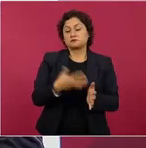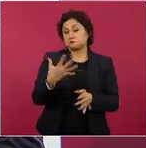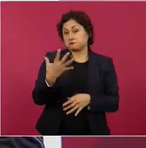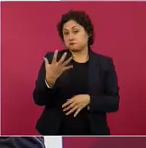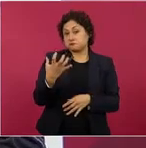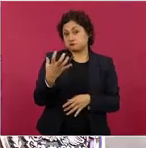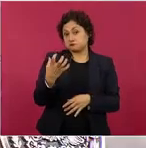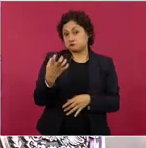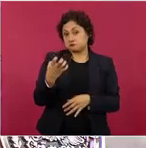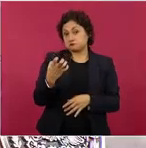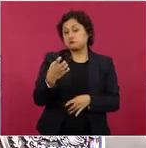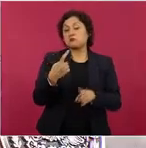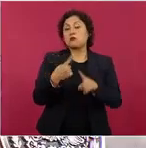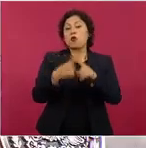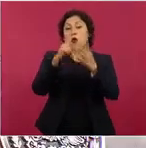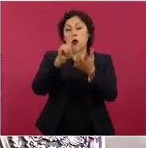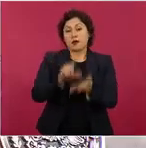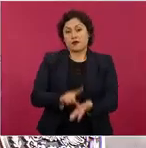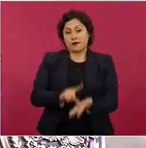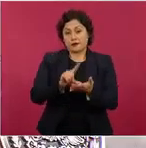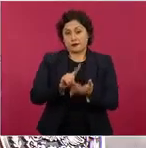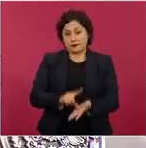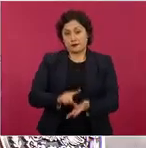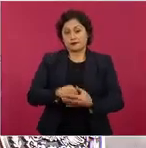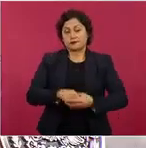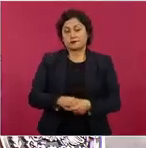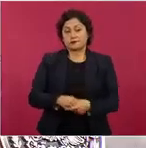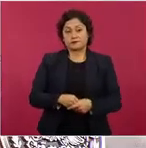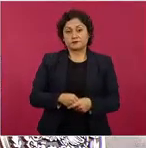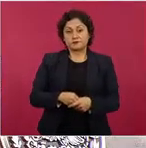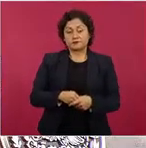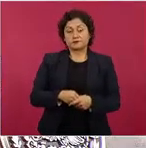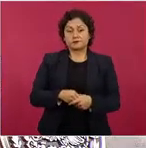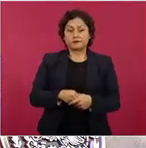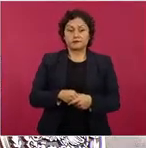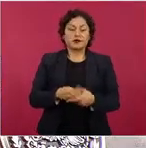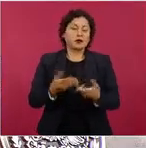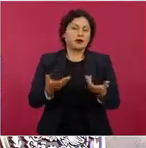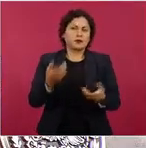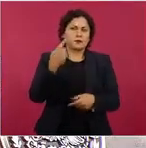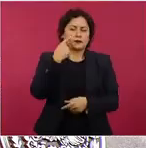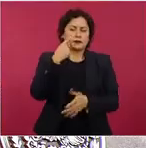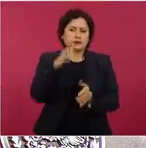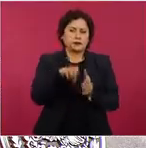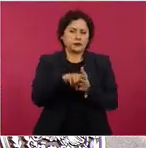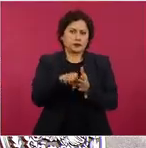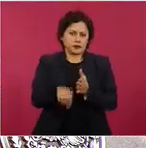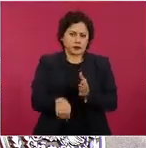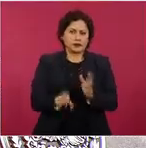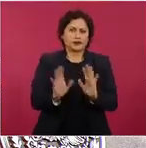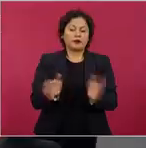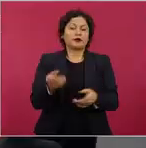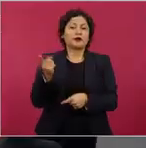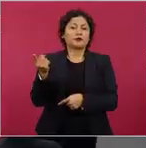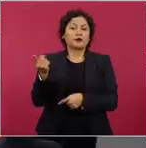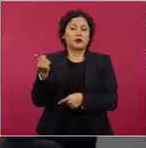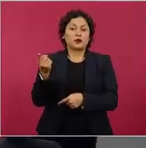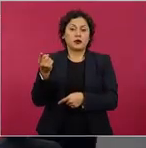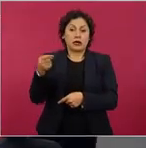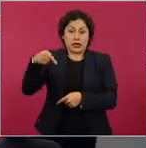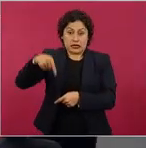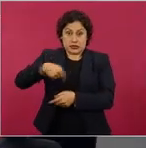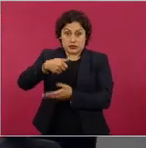5 pesos por litro con relación. O sea, si cuesta aquí 21,